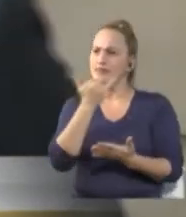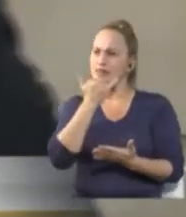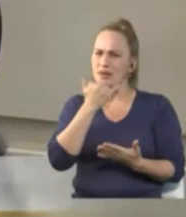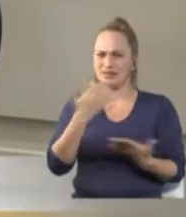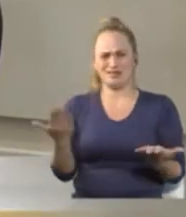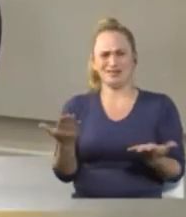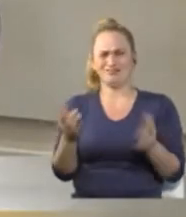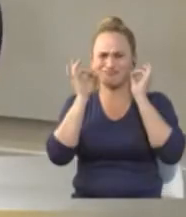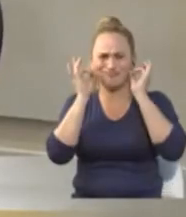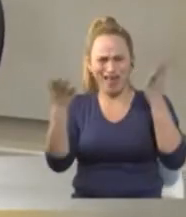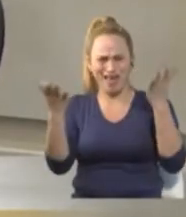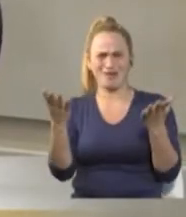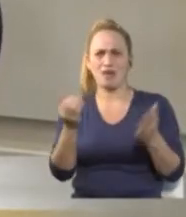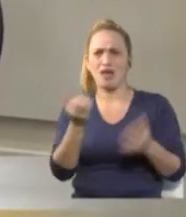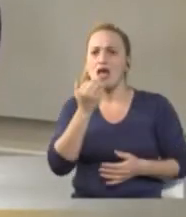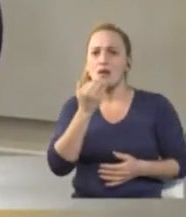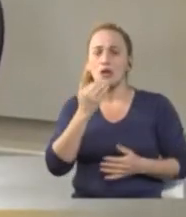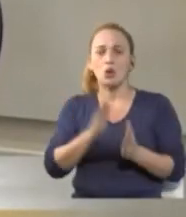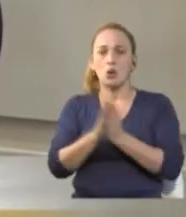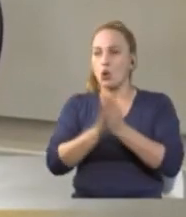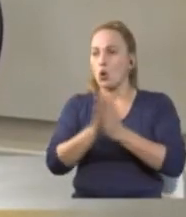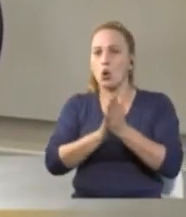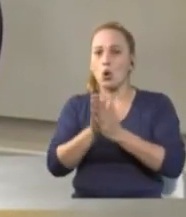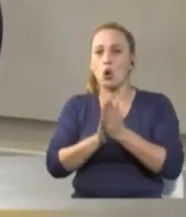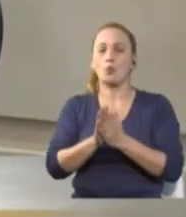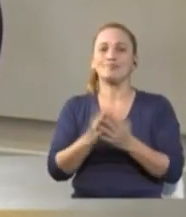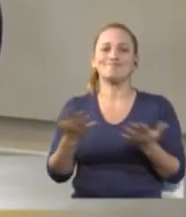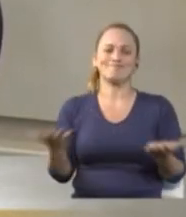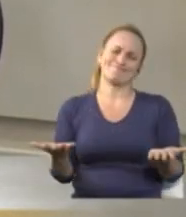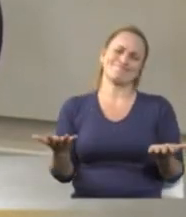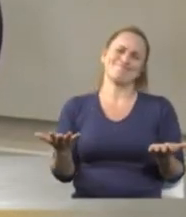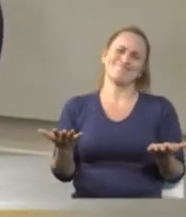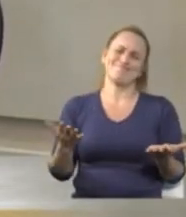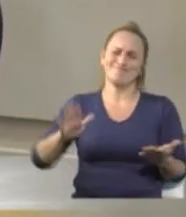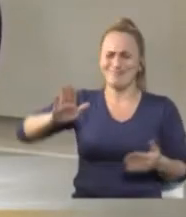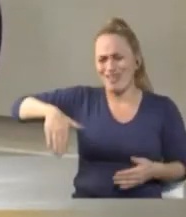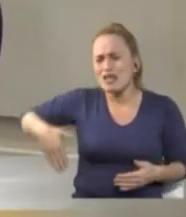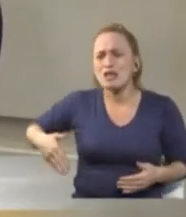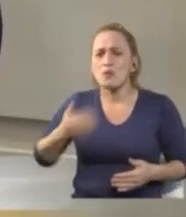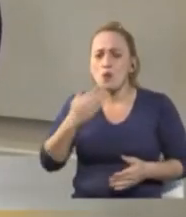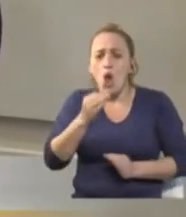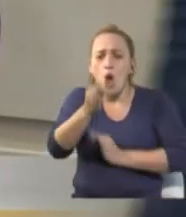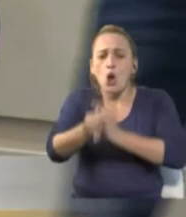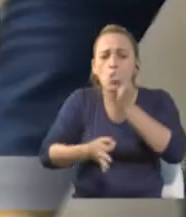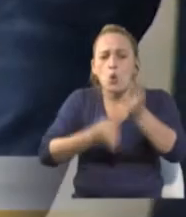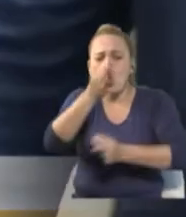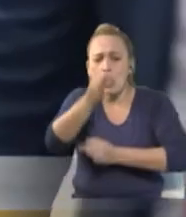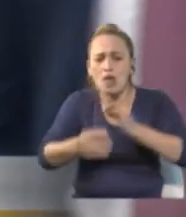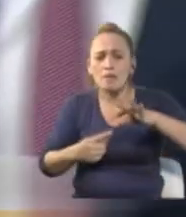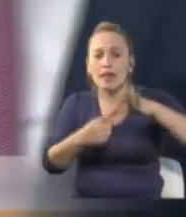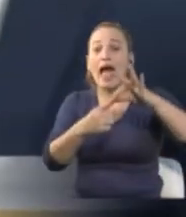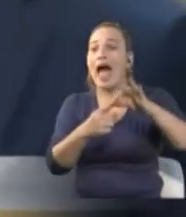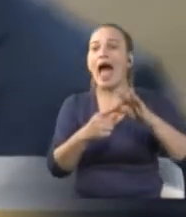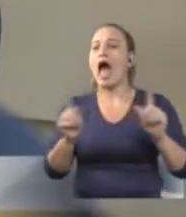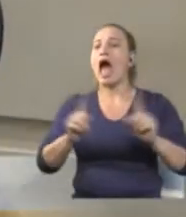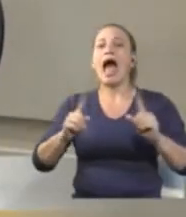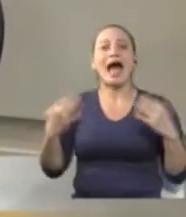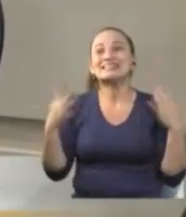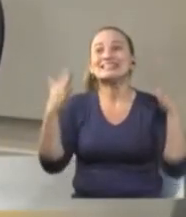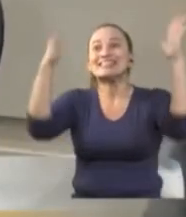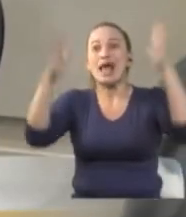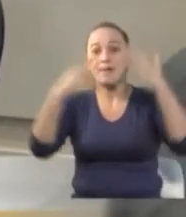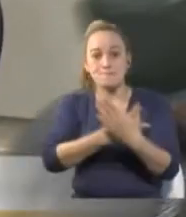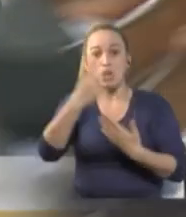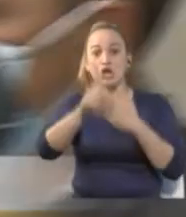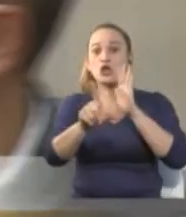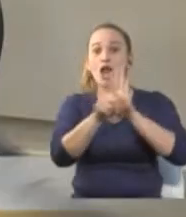colmo que en vez de ponernos al día con el semejante atraso del sistema de cuidados paliativos, estemos priorizando la eutanasia. Celebro este proyecto